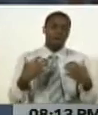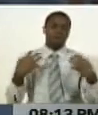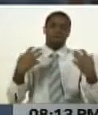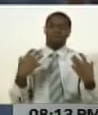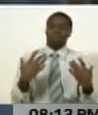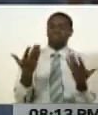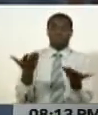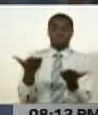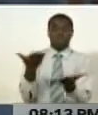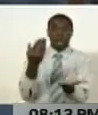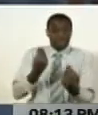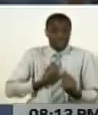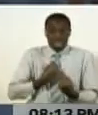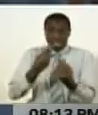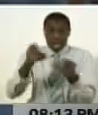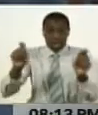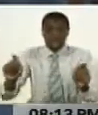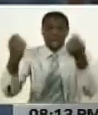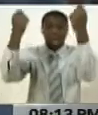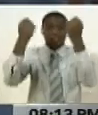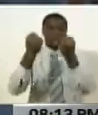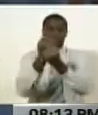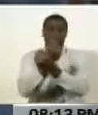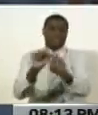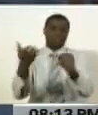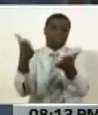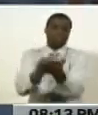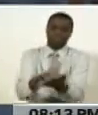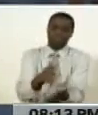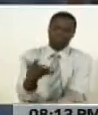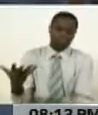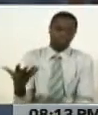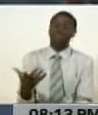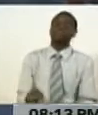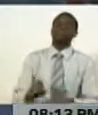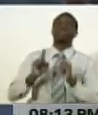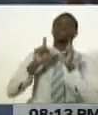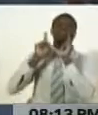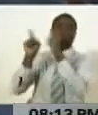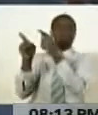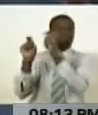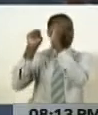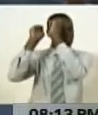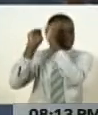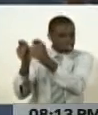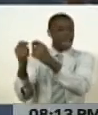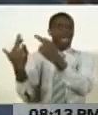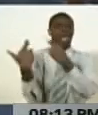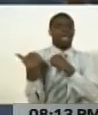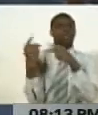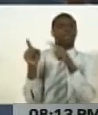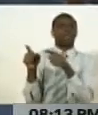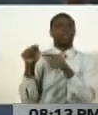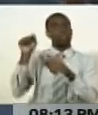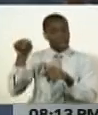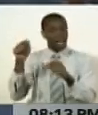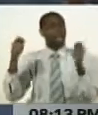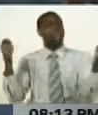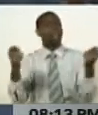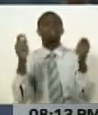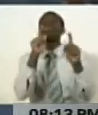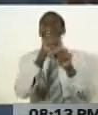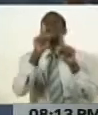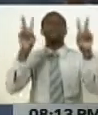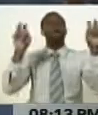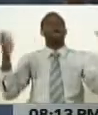la podemos recuperar. Y los hacemos responsables a ellos, a los que han convocado esta acción denominada el